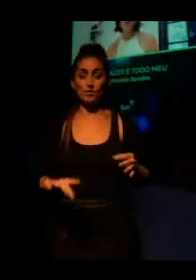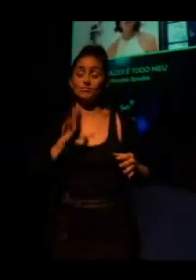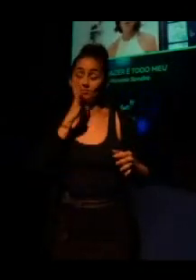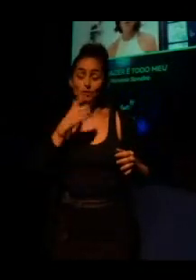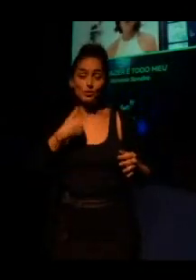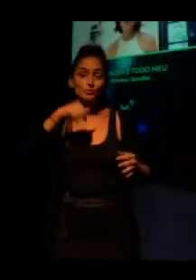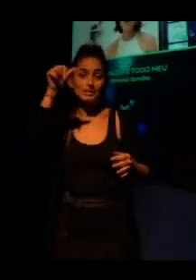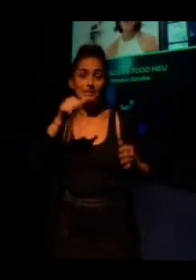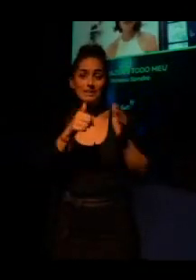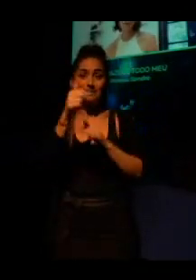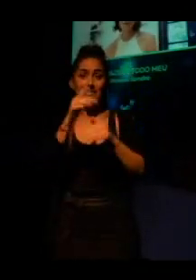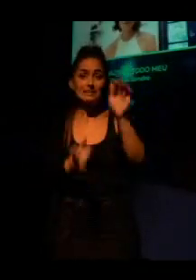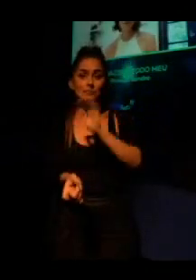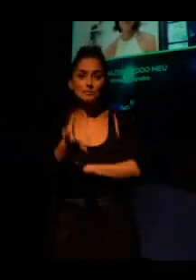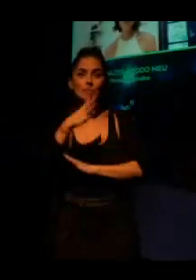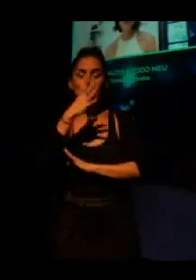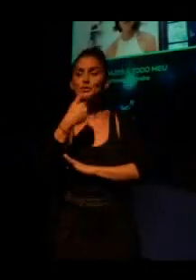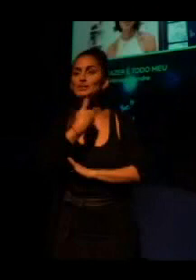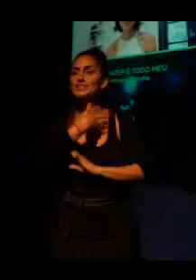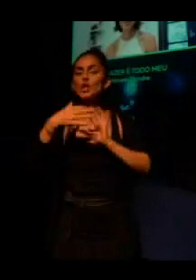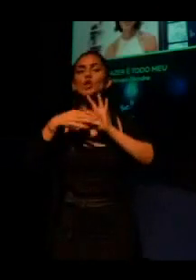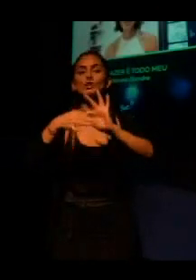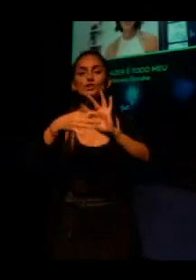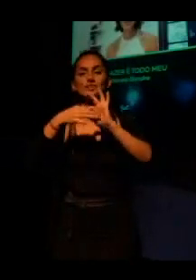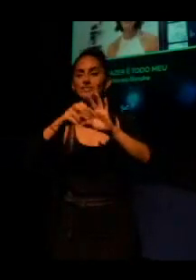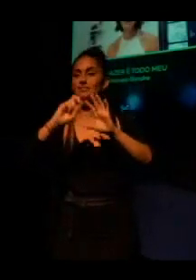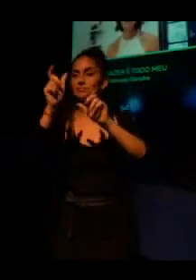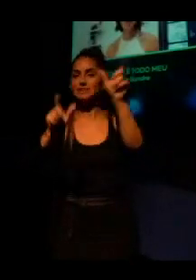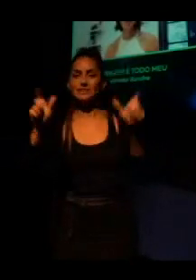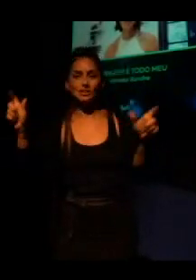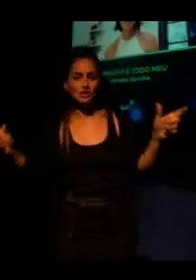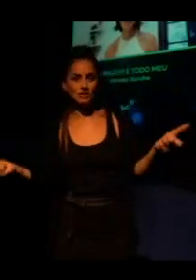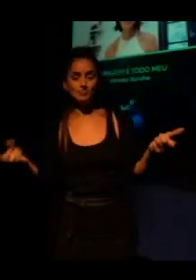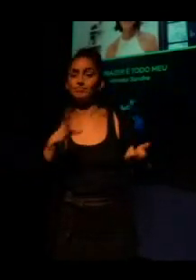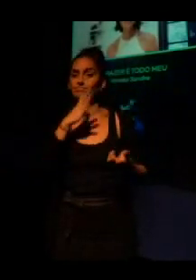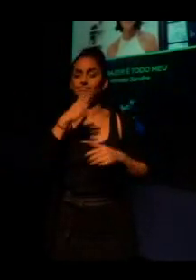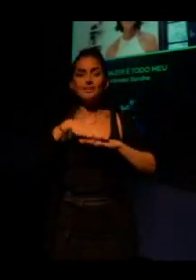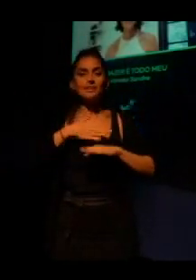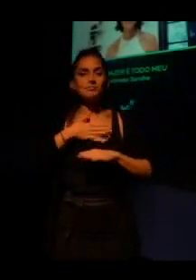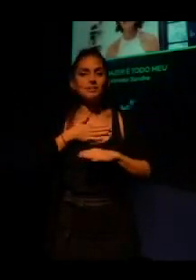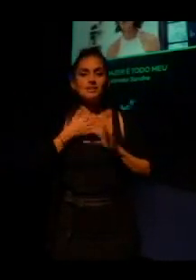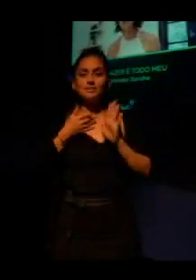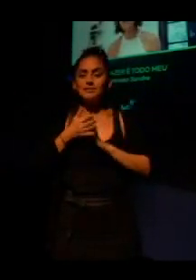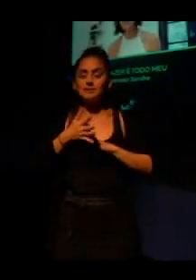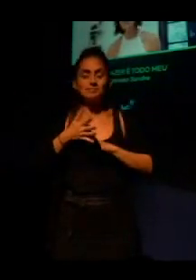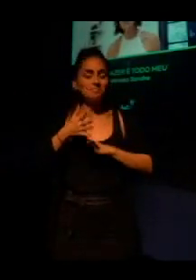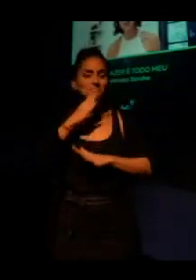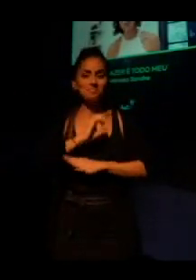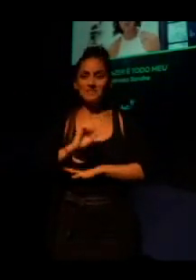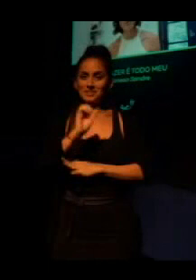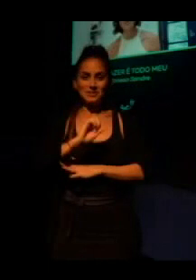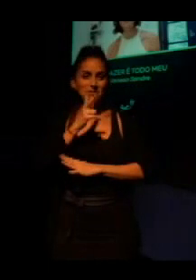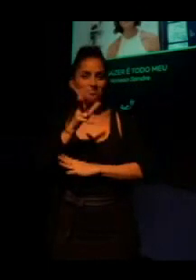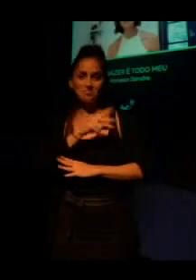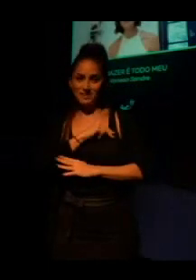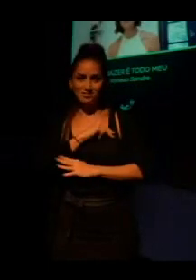películas, para poder conectarme con personas. Entonces, para mí es increíble recibir este